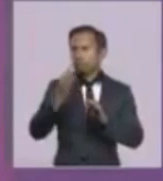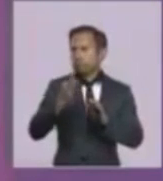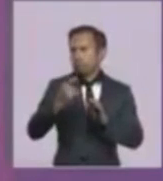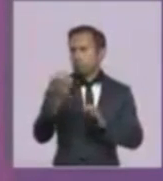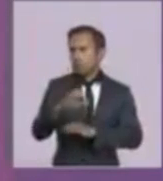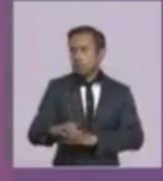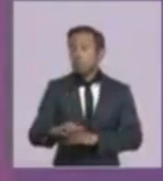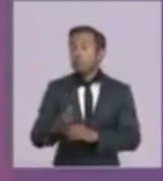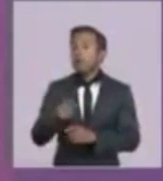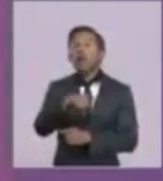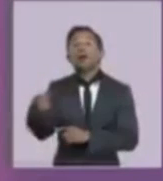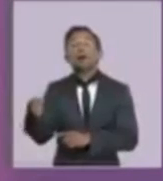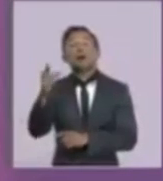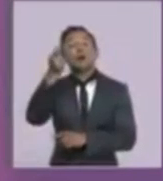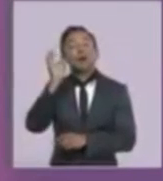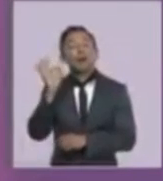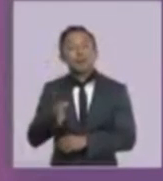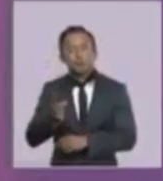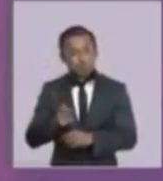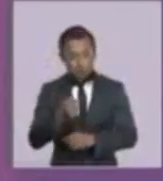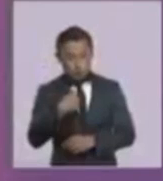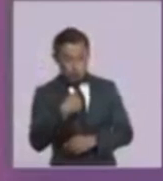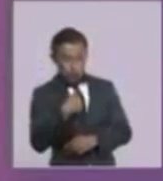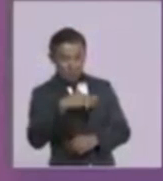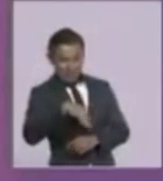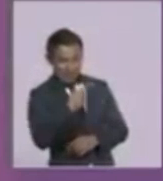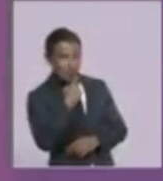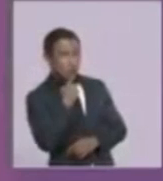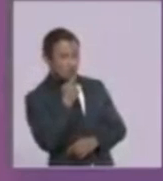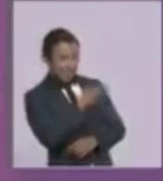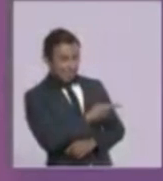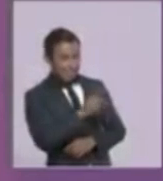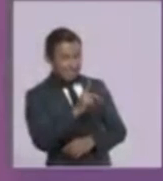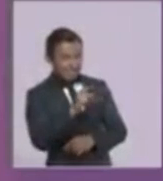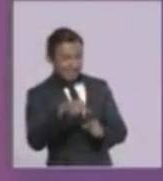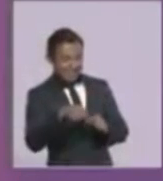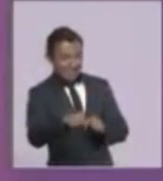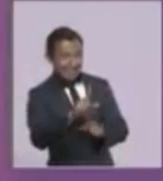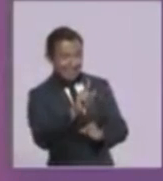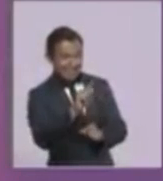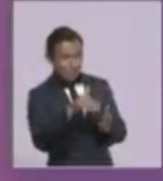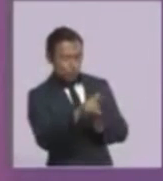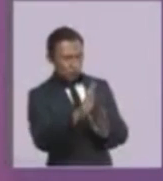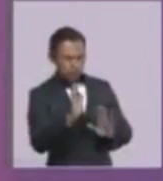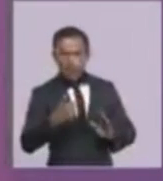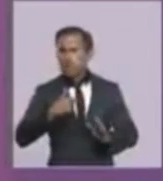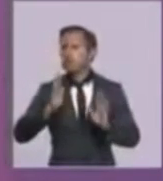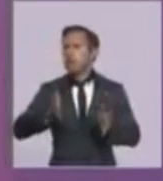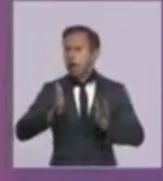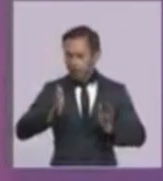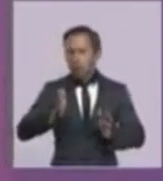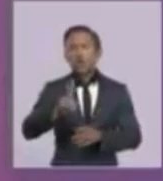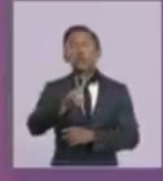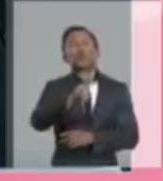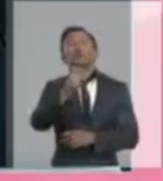entregando 70, como dice López Obrador. Nosotros ya entregamos 200. Me comprometo, en cuanto termine